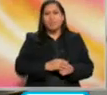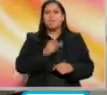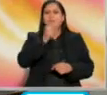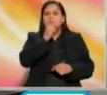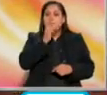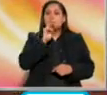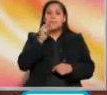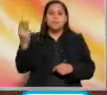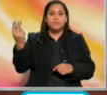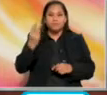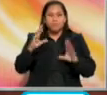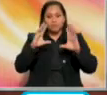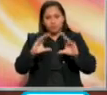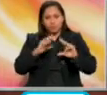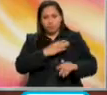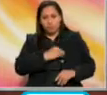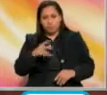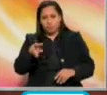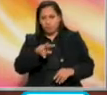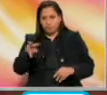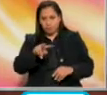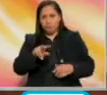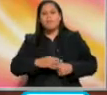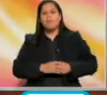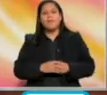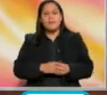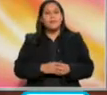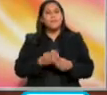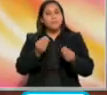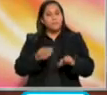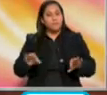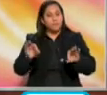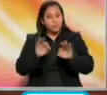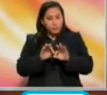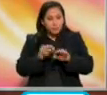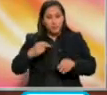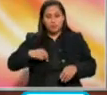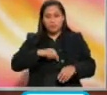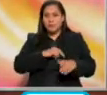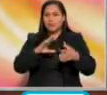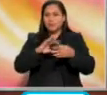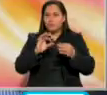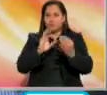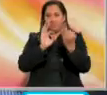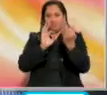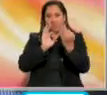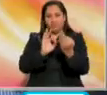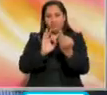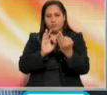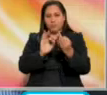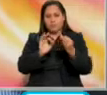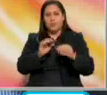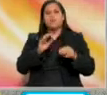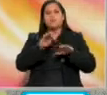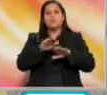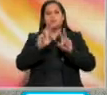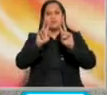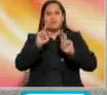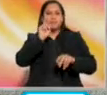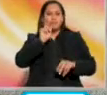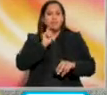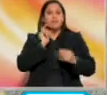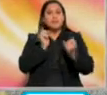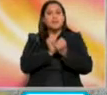Entonces, volvemos a hacer la diferenciación de géneros y aquí es fundamental que podamos hablar de esto. Algo también, un tema que es importante es el